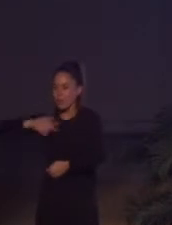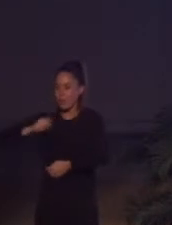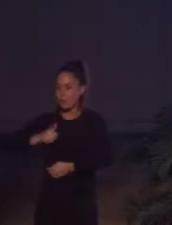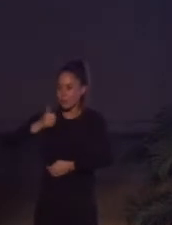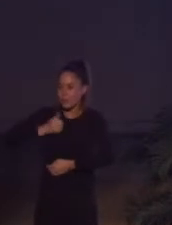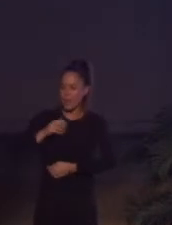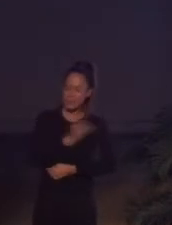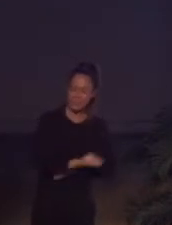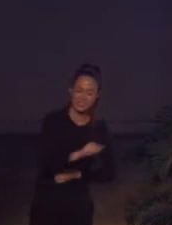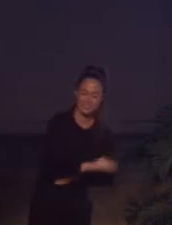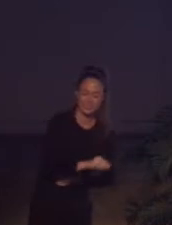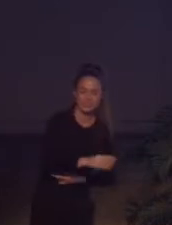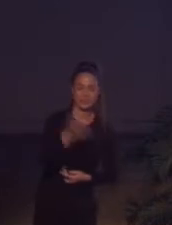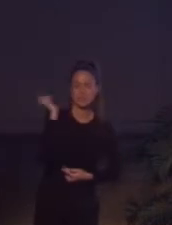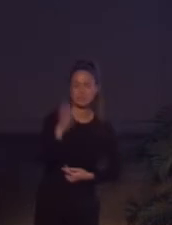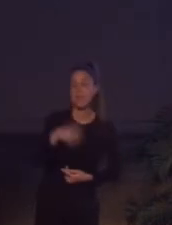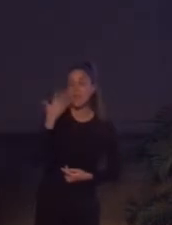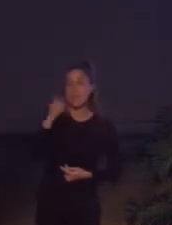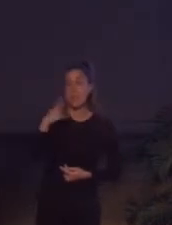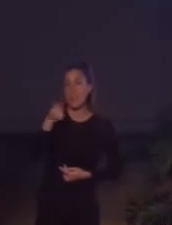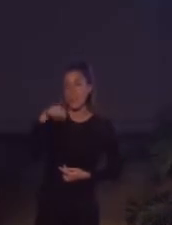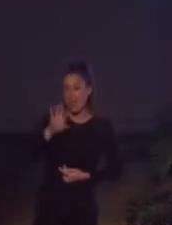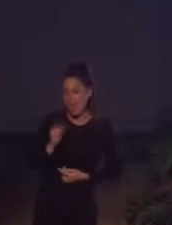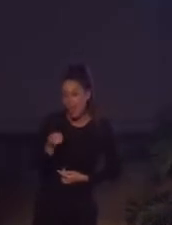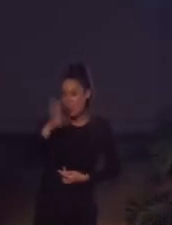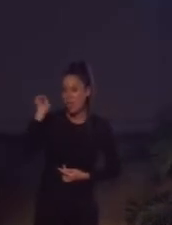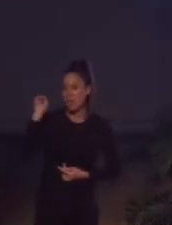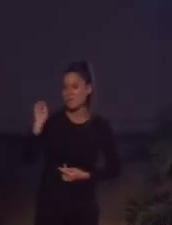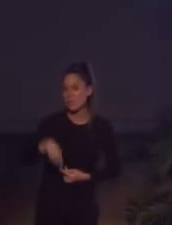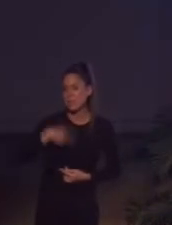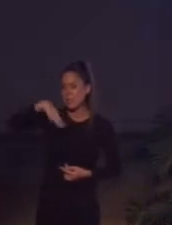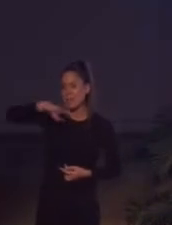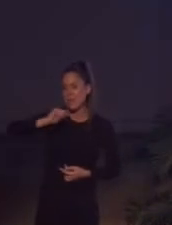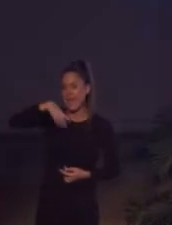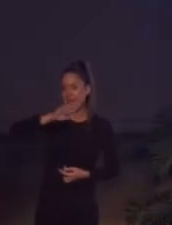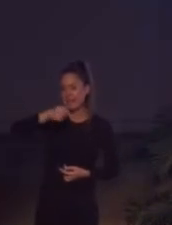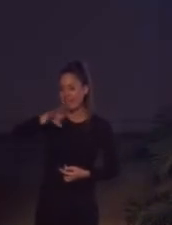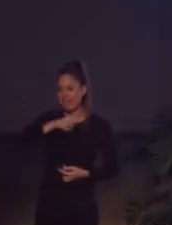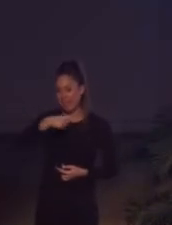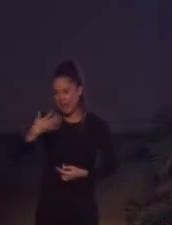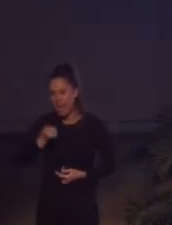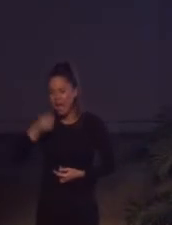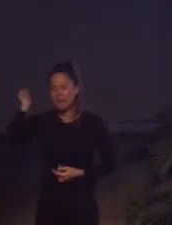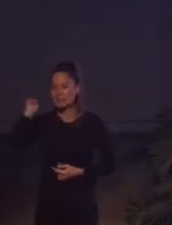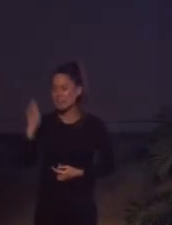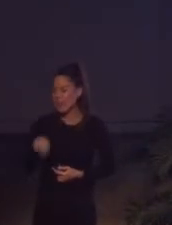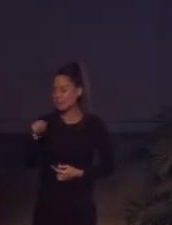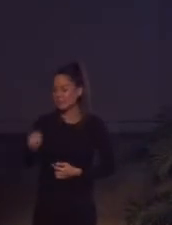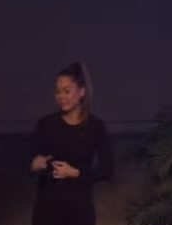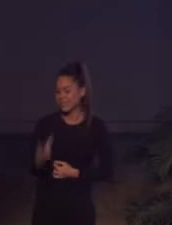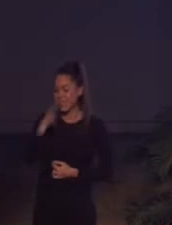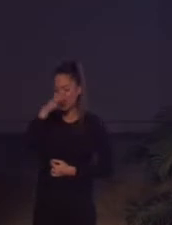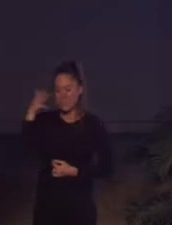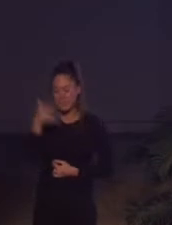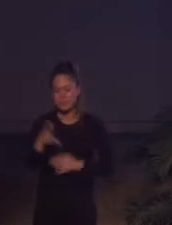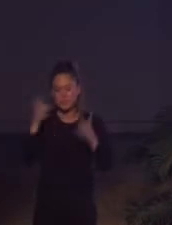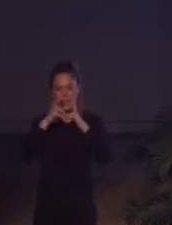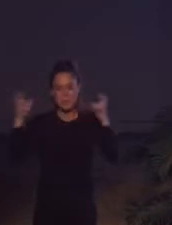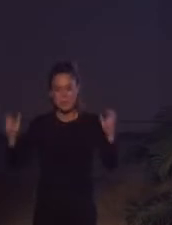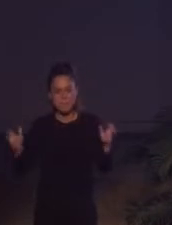Parada, Laura Fernández, Manga Piñero, que es la que hablaba sobre mitos de gordofobia y